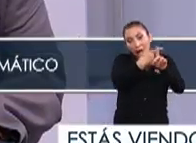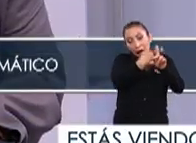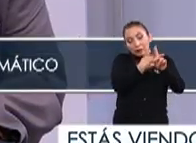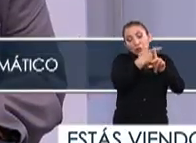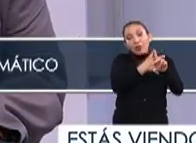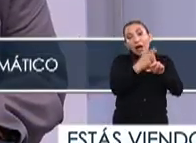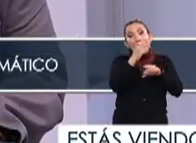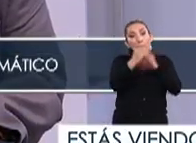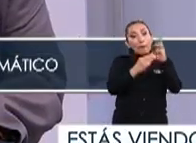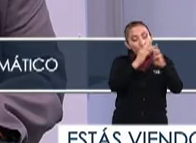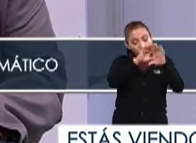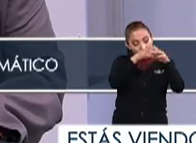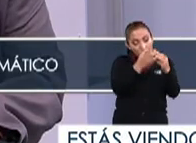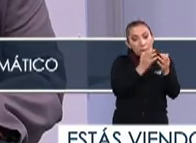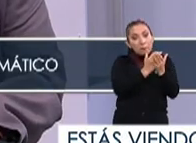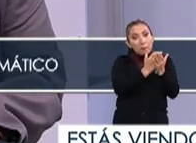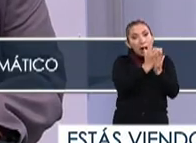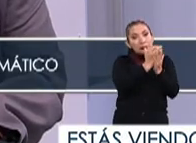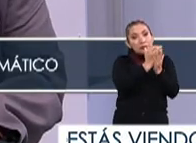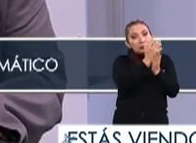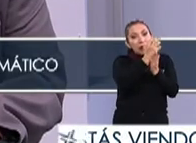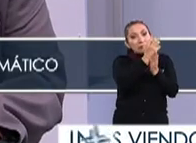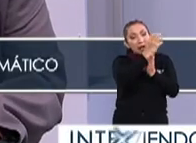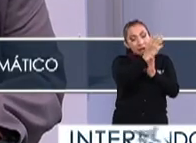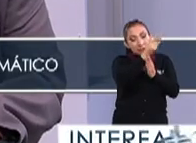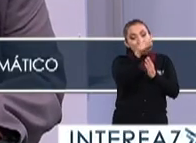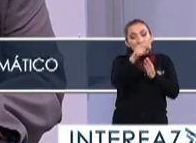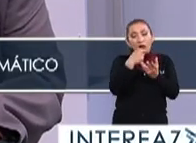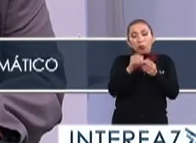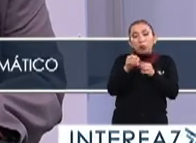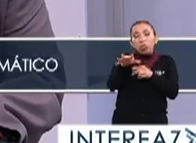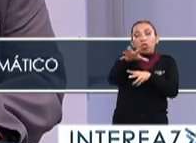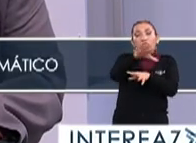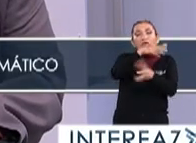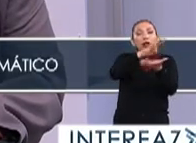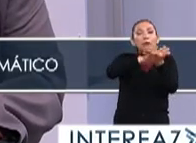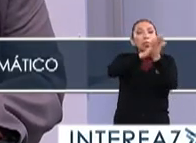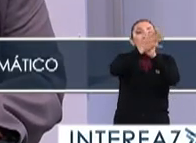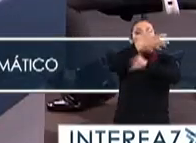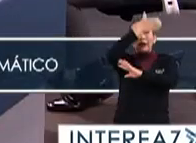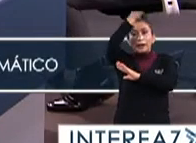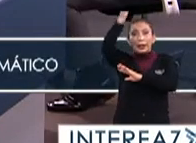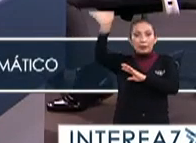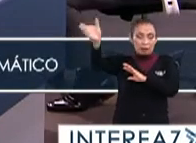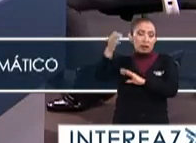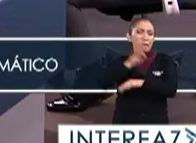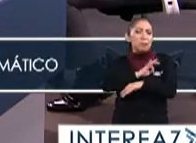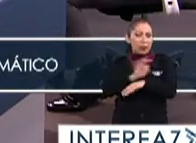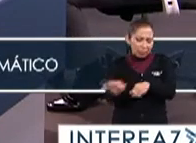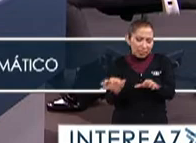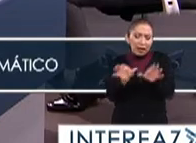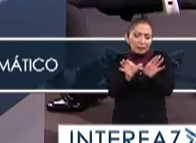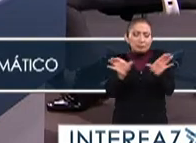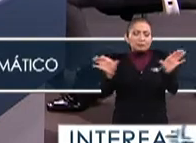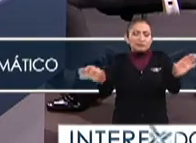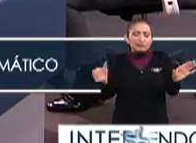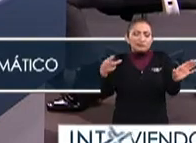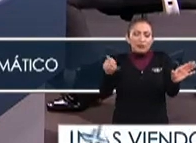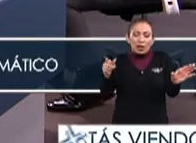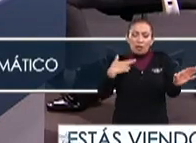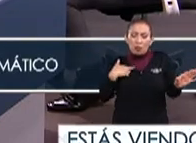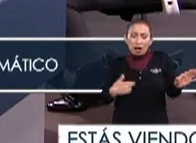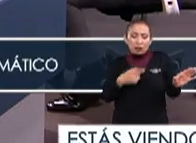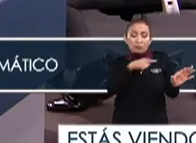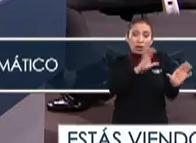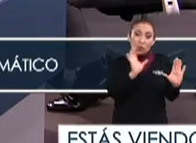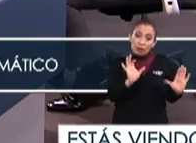temperatura global está también generando variaciones importantes en el clima. Claro. Entonces, sí se pueden separar, pero hay que